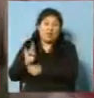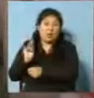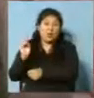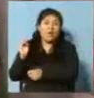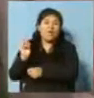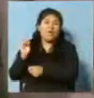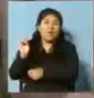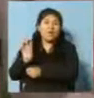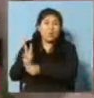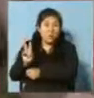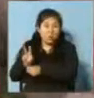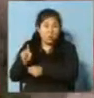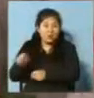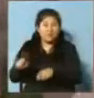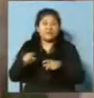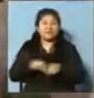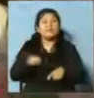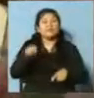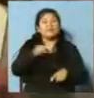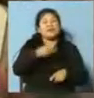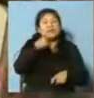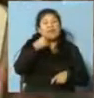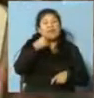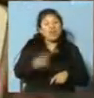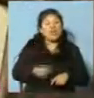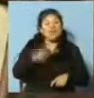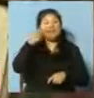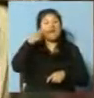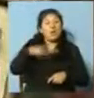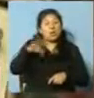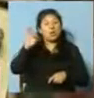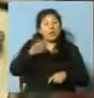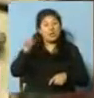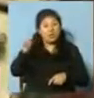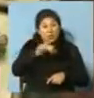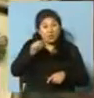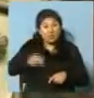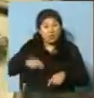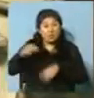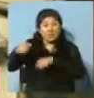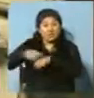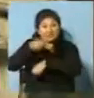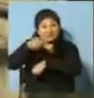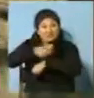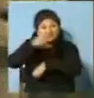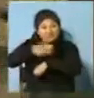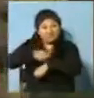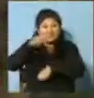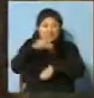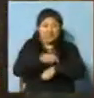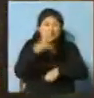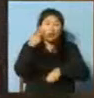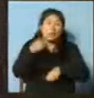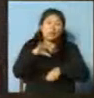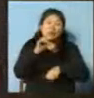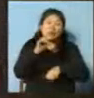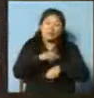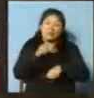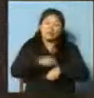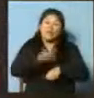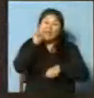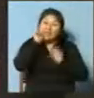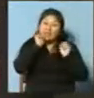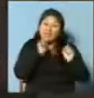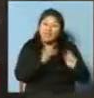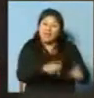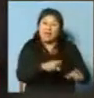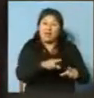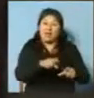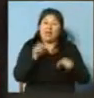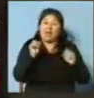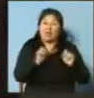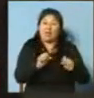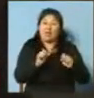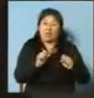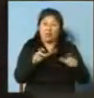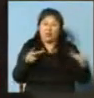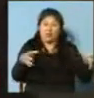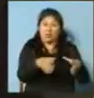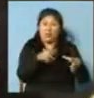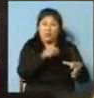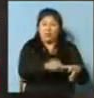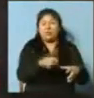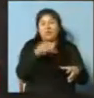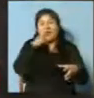Infraestructura, Rizzotti, el 90% de la fibra de vicuña que se obtiene en los chacus es de las comunidades. El 10% de la provincia, pero